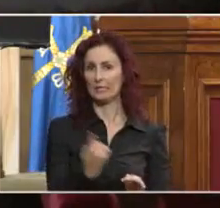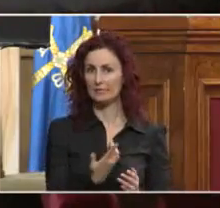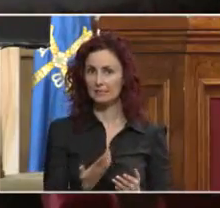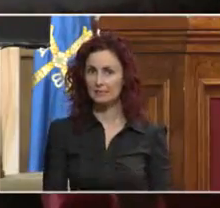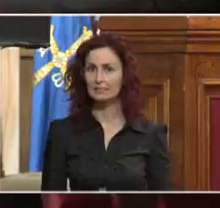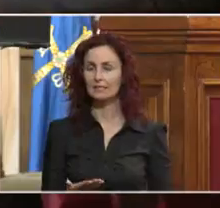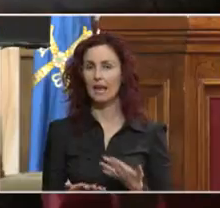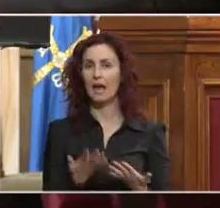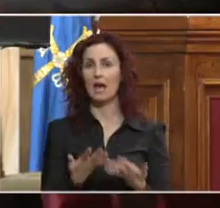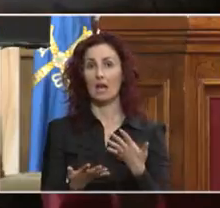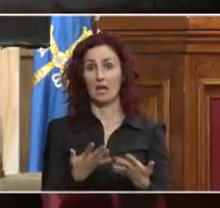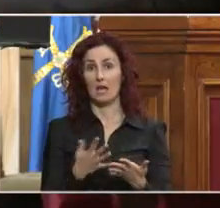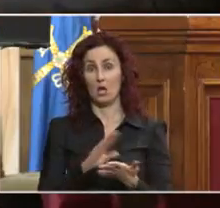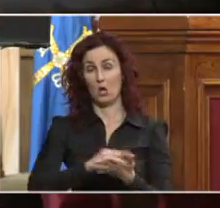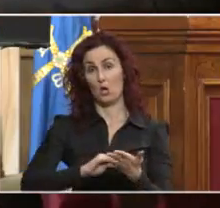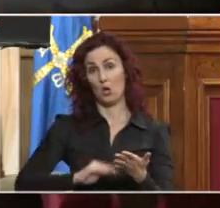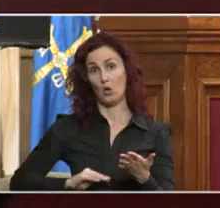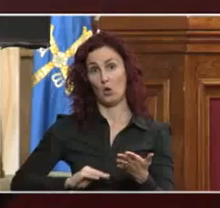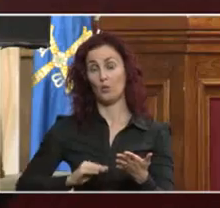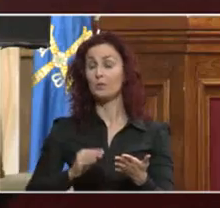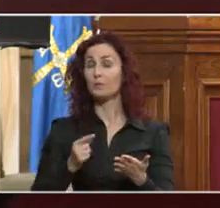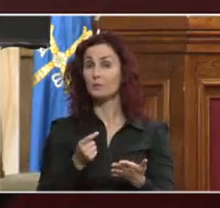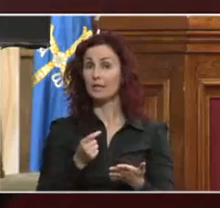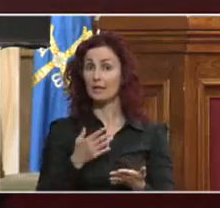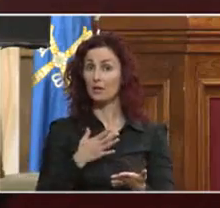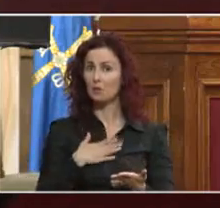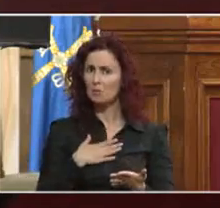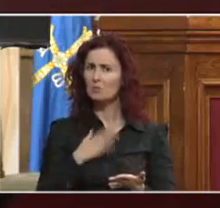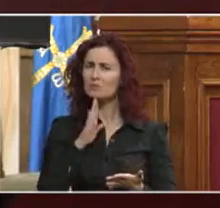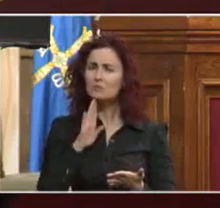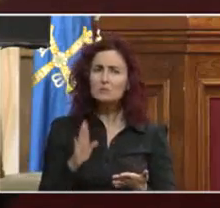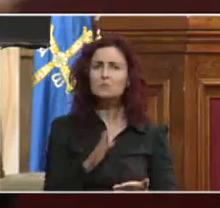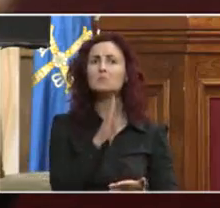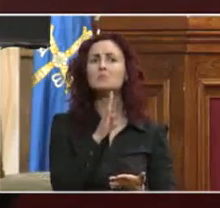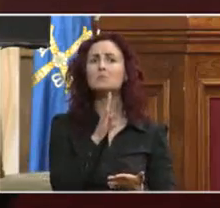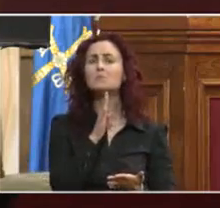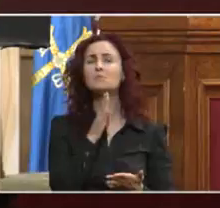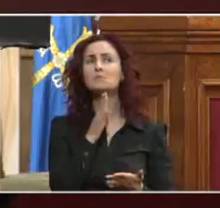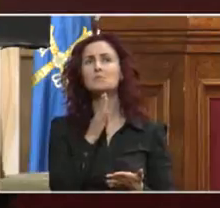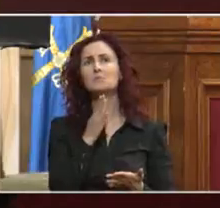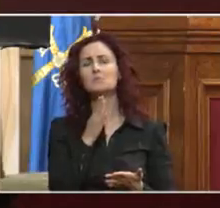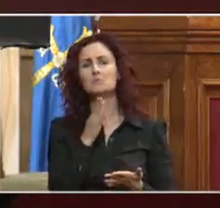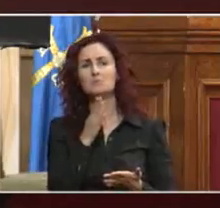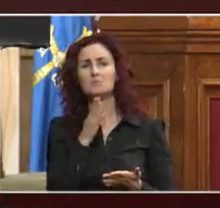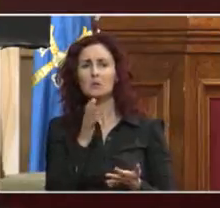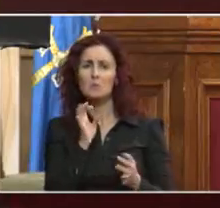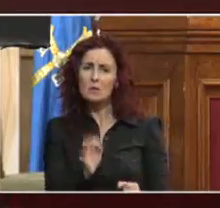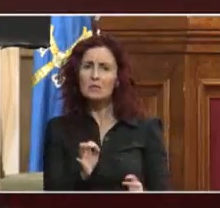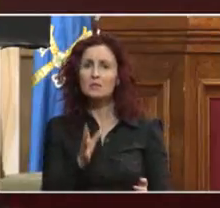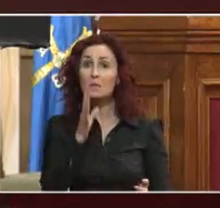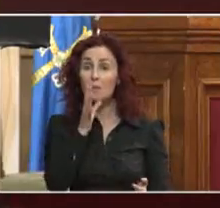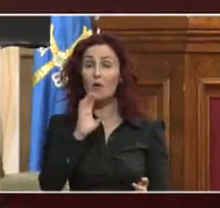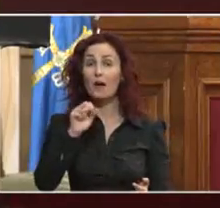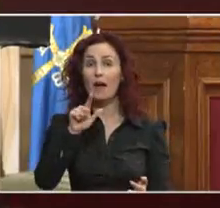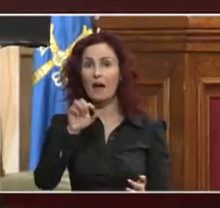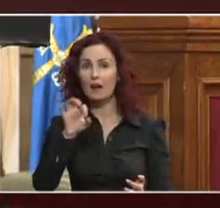de nuestras obras, lo que tenemos escrito, creo que se ha mantenido mayormente igual. Nosotros, lo que dice Carlos,